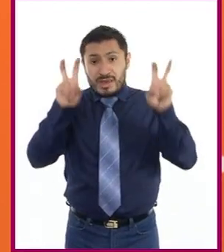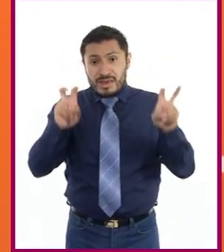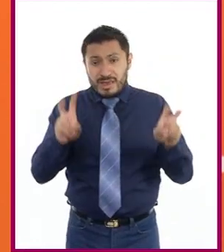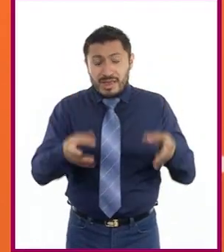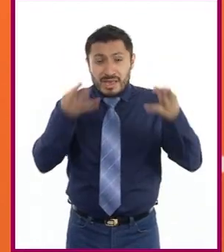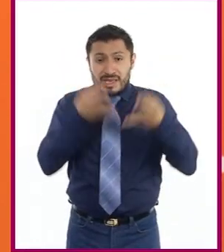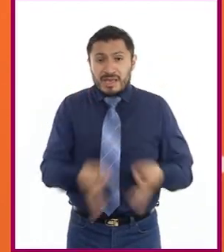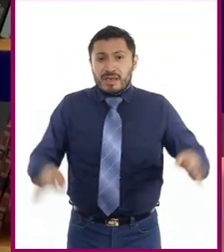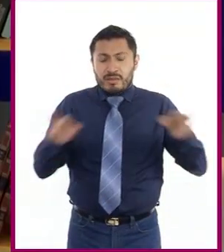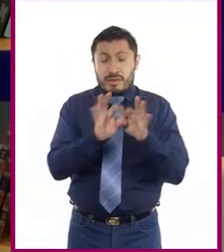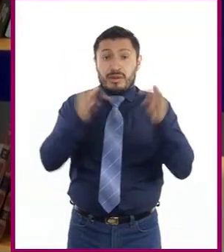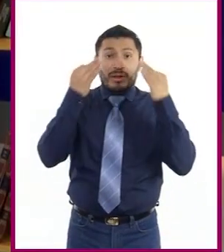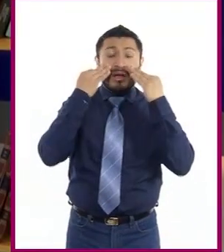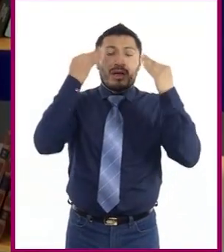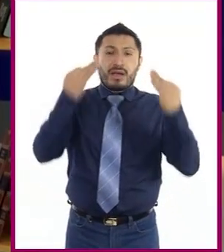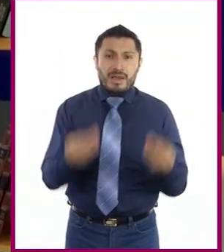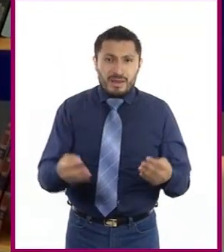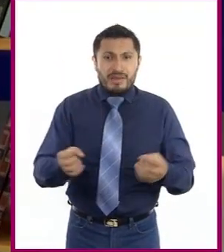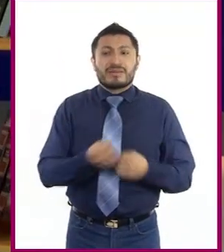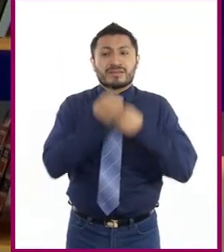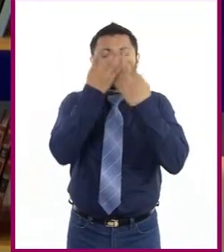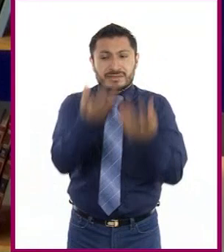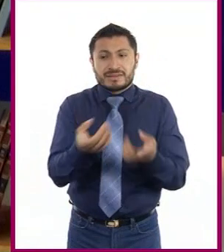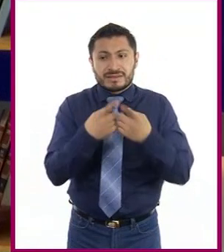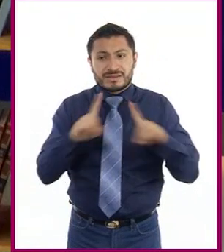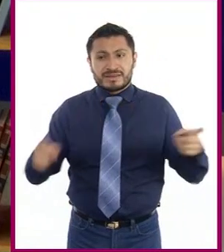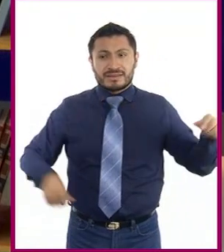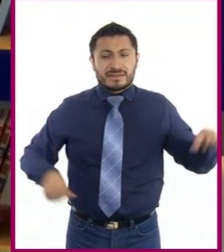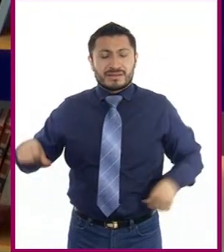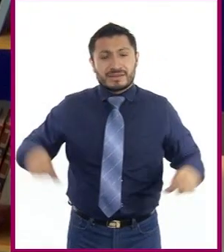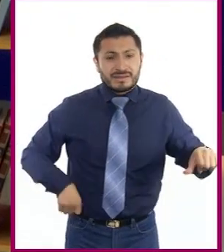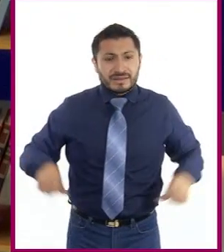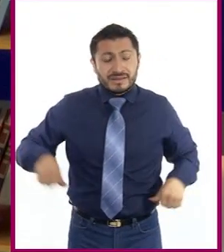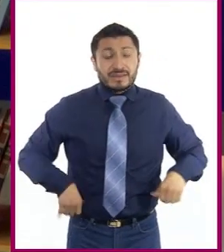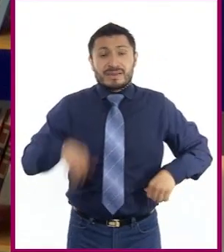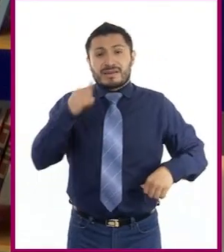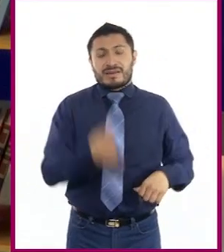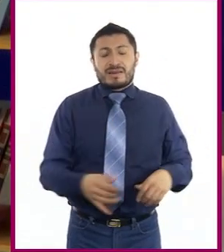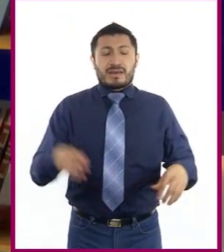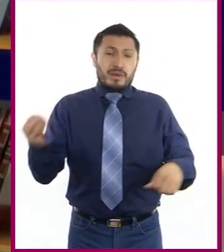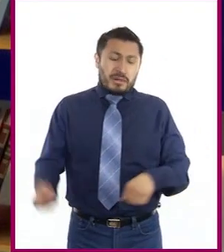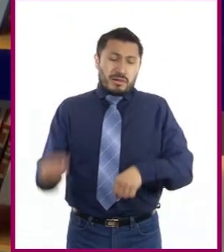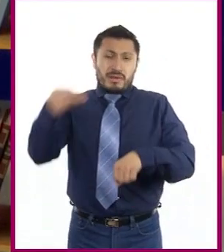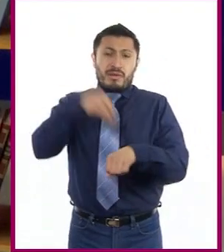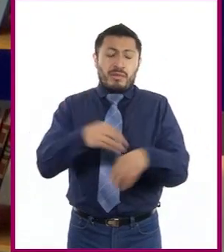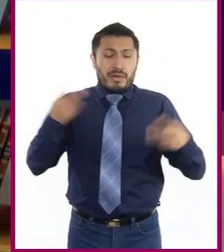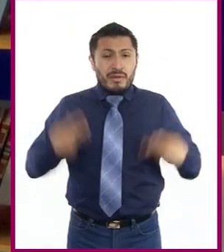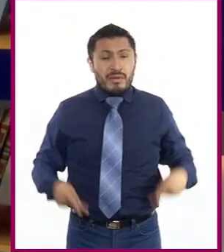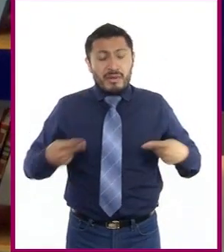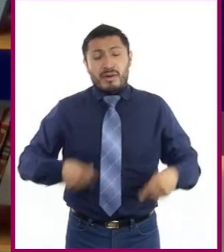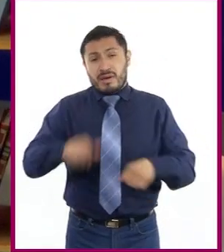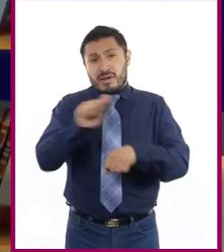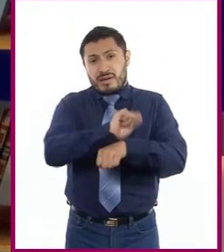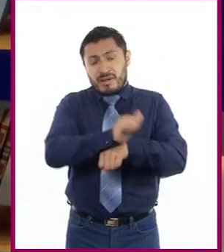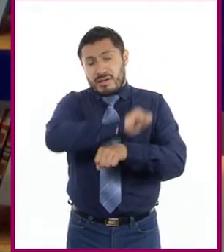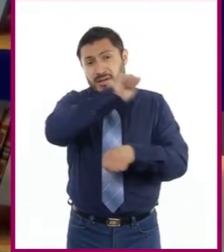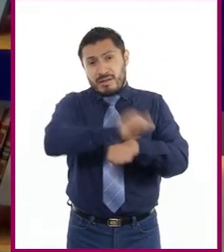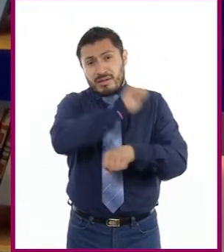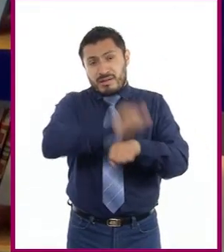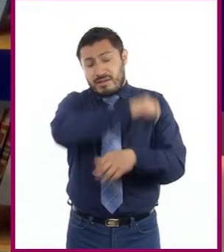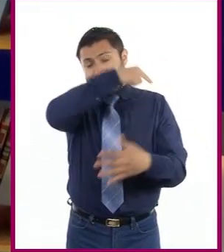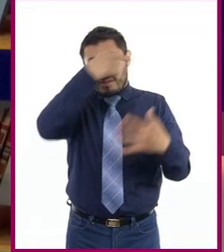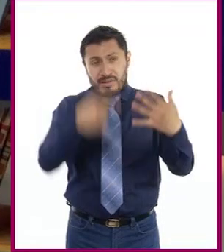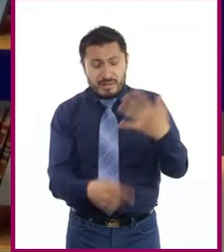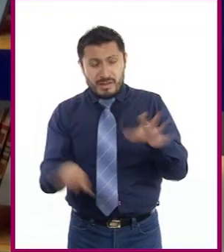fundamentales se manifiestan tanto en el desarrollo de las acciones y en el comportamiento de los personajes como en sus